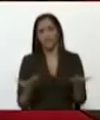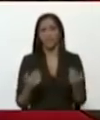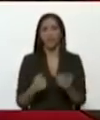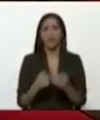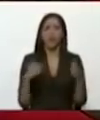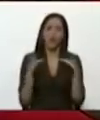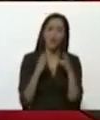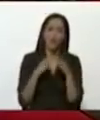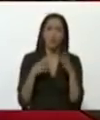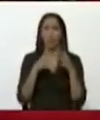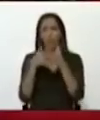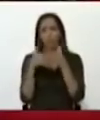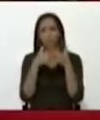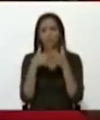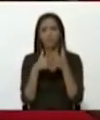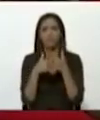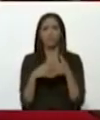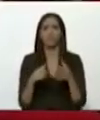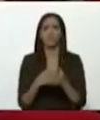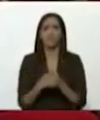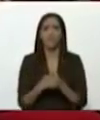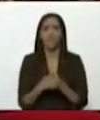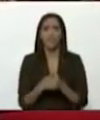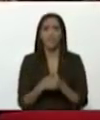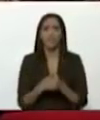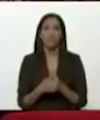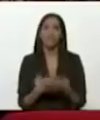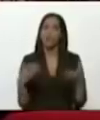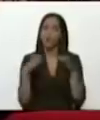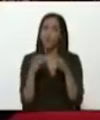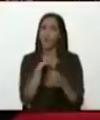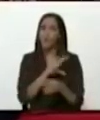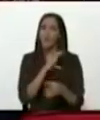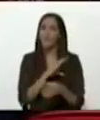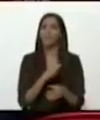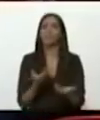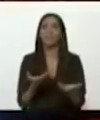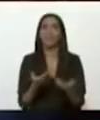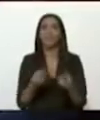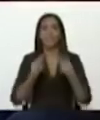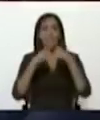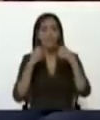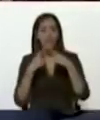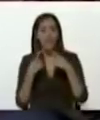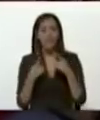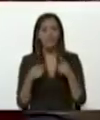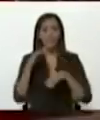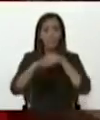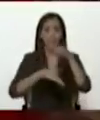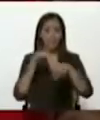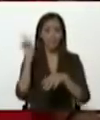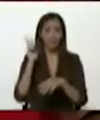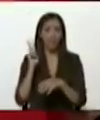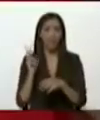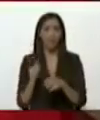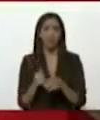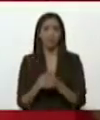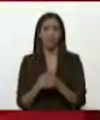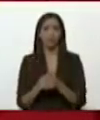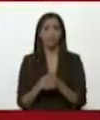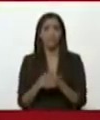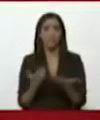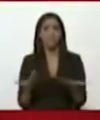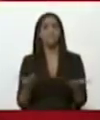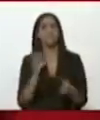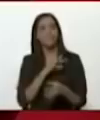grupos norteamericanos, de los SEAL, de los grupos comando que están en las diferentes costas venezolanas? En los alrededores de la costa venezolana.